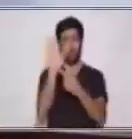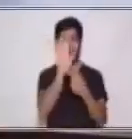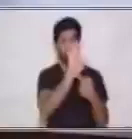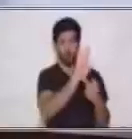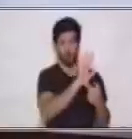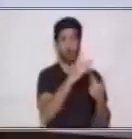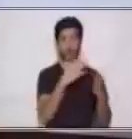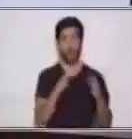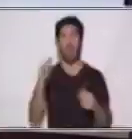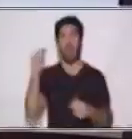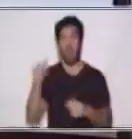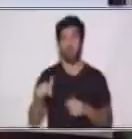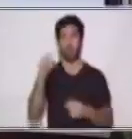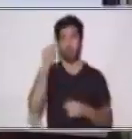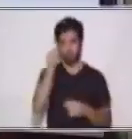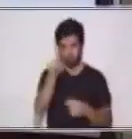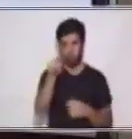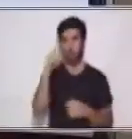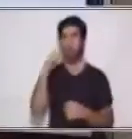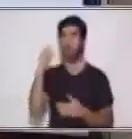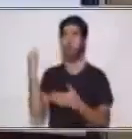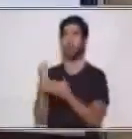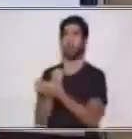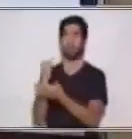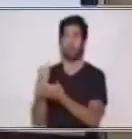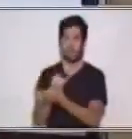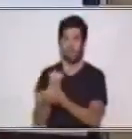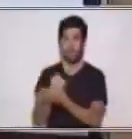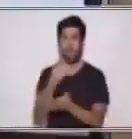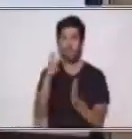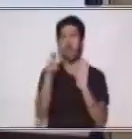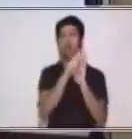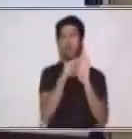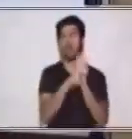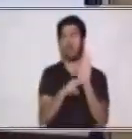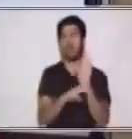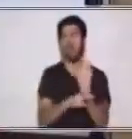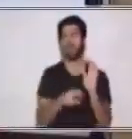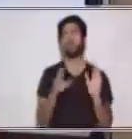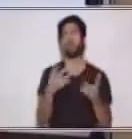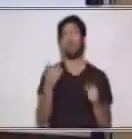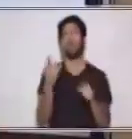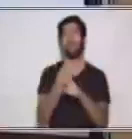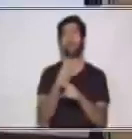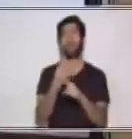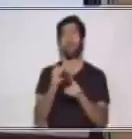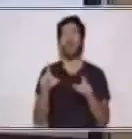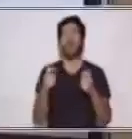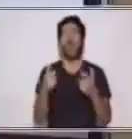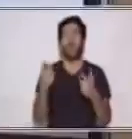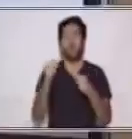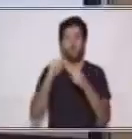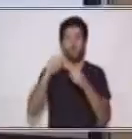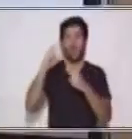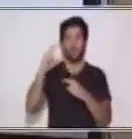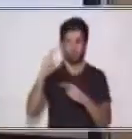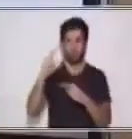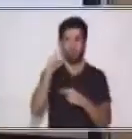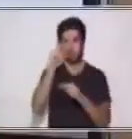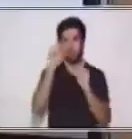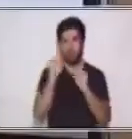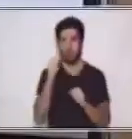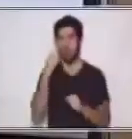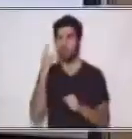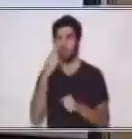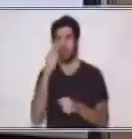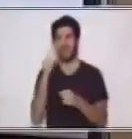te invito a que tú investigues otras reglas que corresponden al uso de la mayúscula. Esto lo puedes buscar en internet, en la